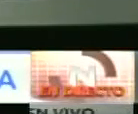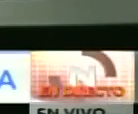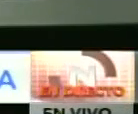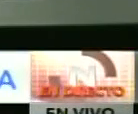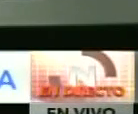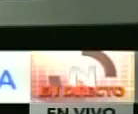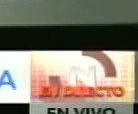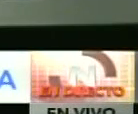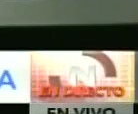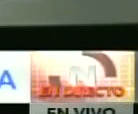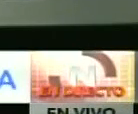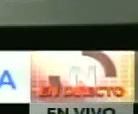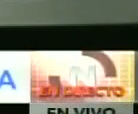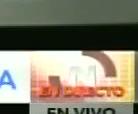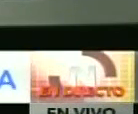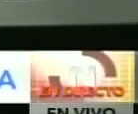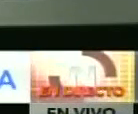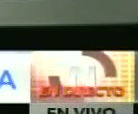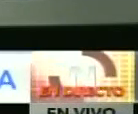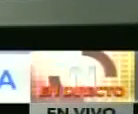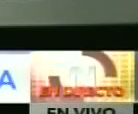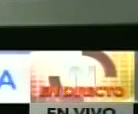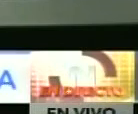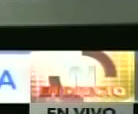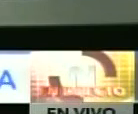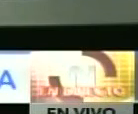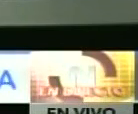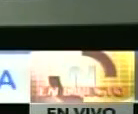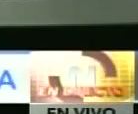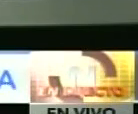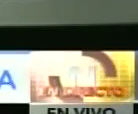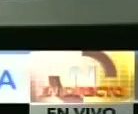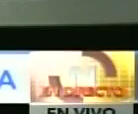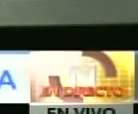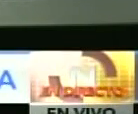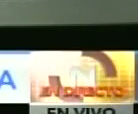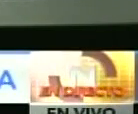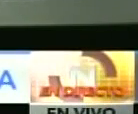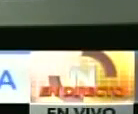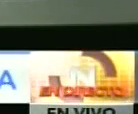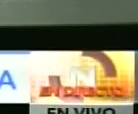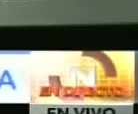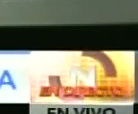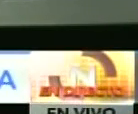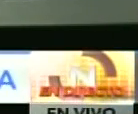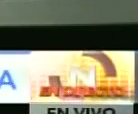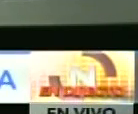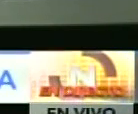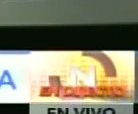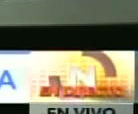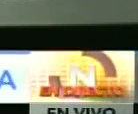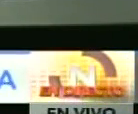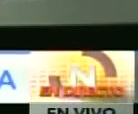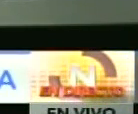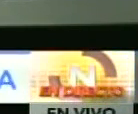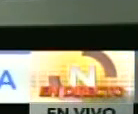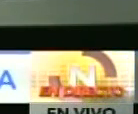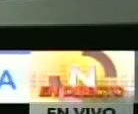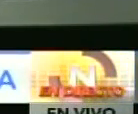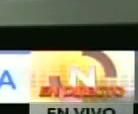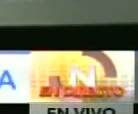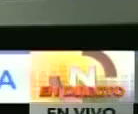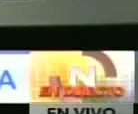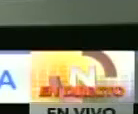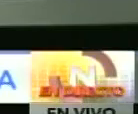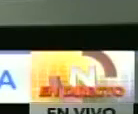Martes 21 de febrero llega al final esta jornada de la Hora de la Salsa. Desde Caracas, Venezuela, cuna de